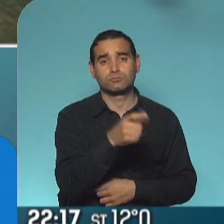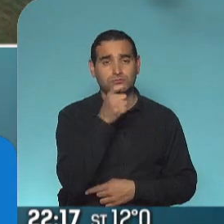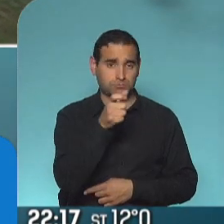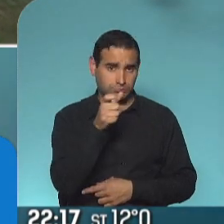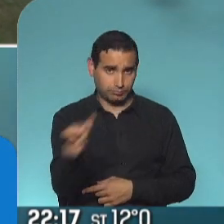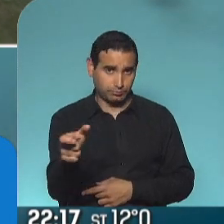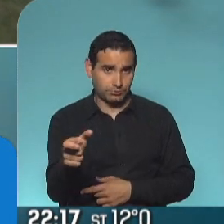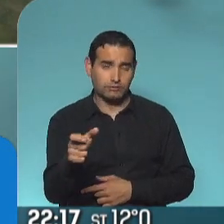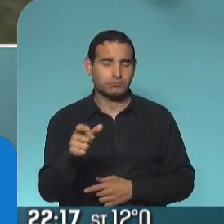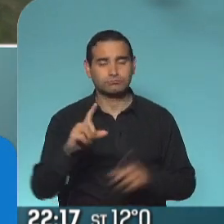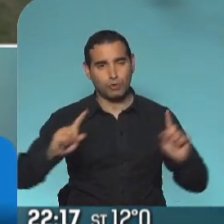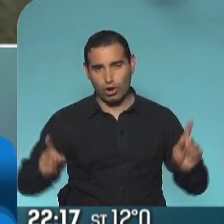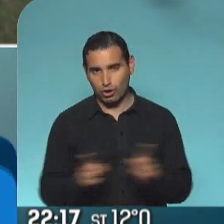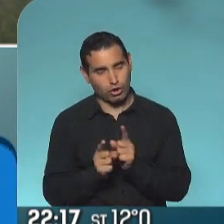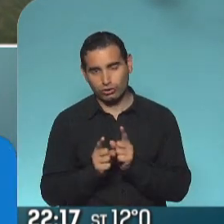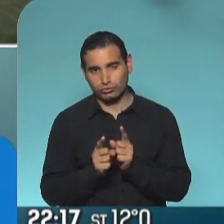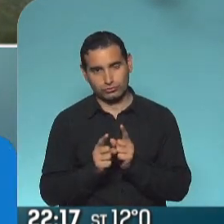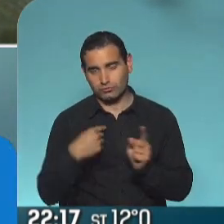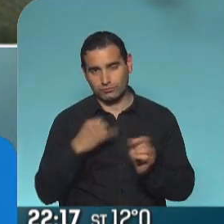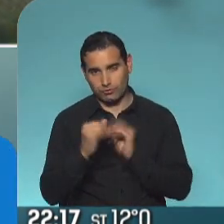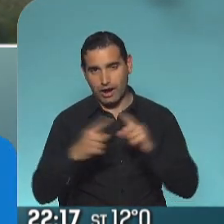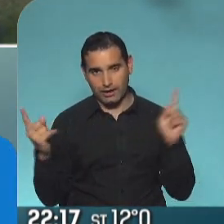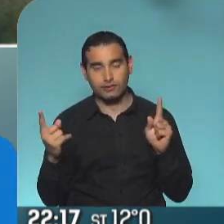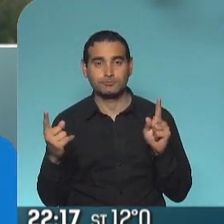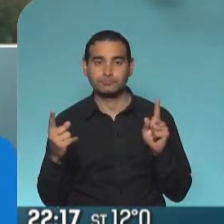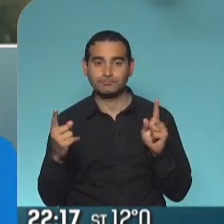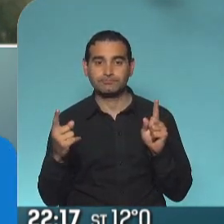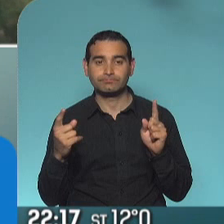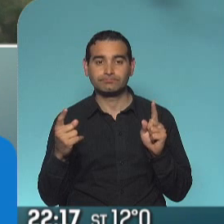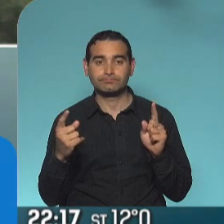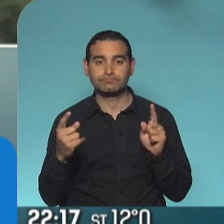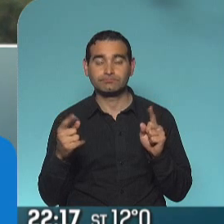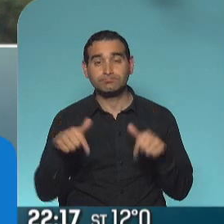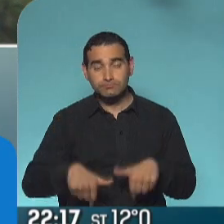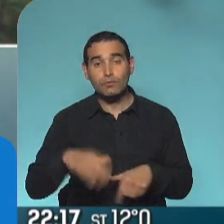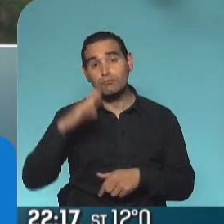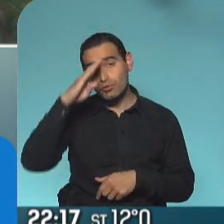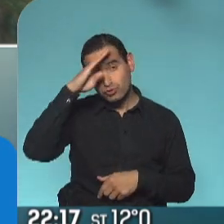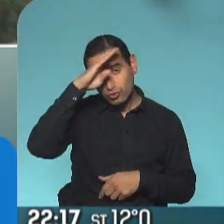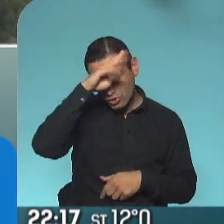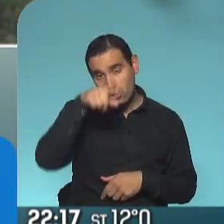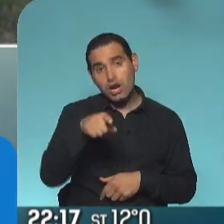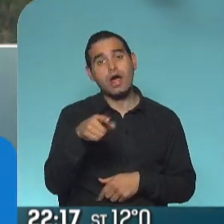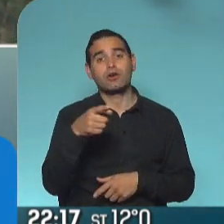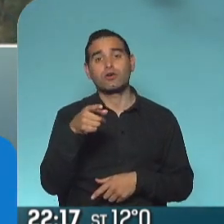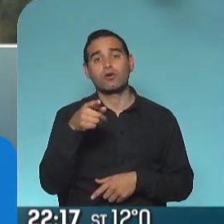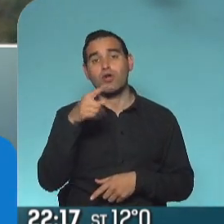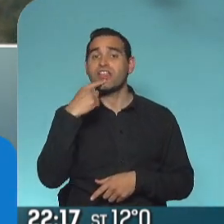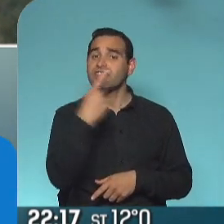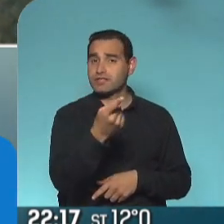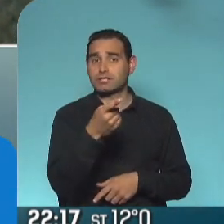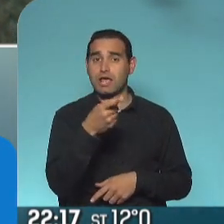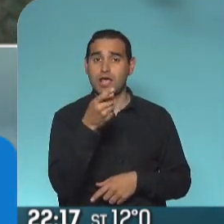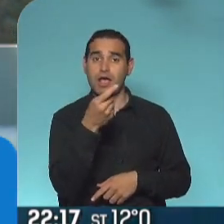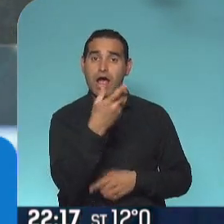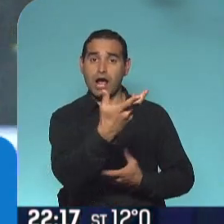contestó. Pero en resumen, para no hacerlo tan largo, en este caso Bolsonaro impone como condición a